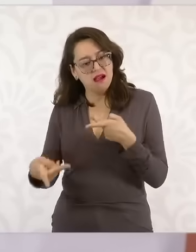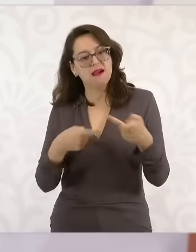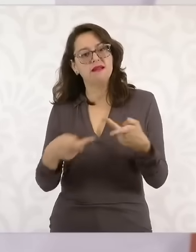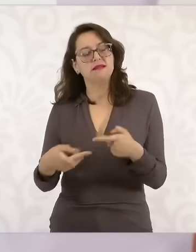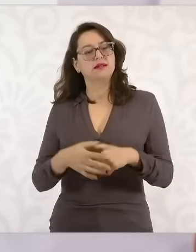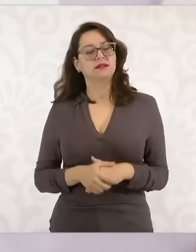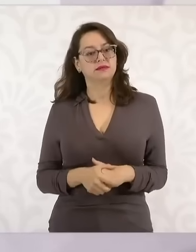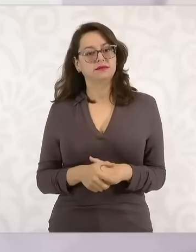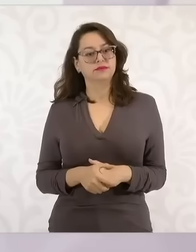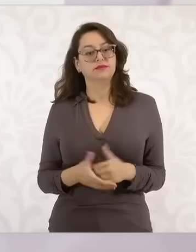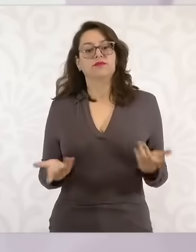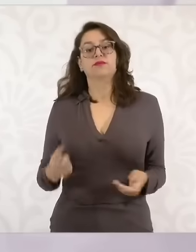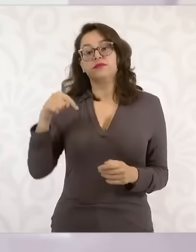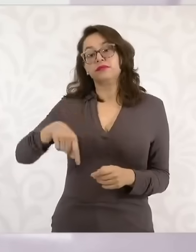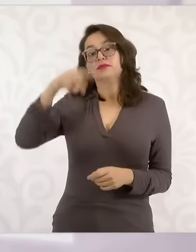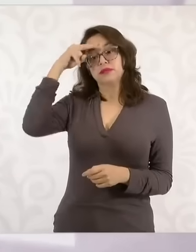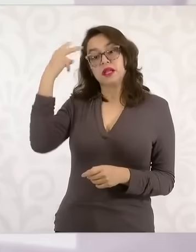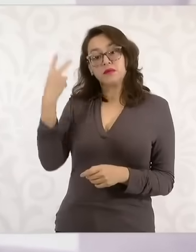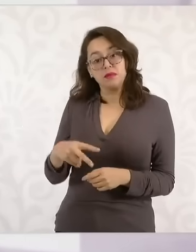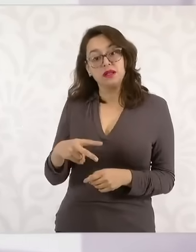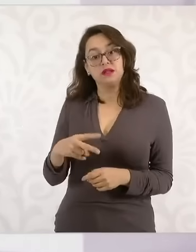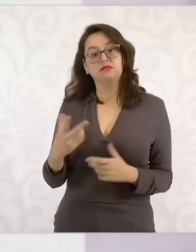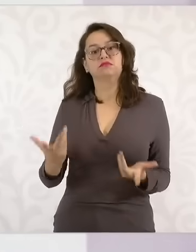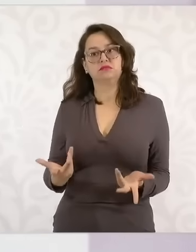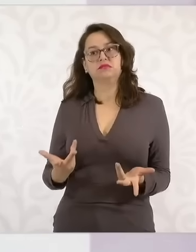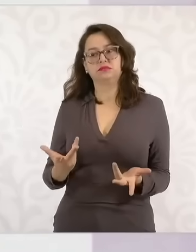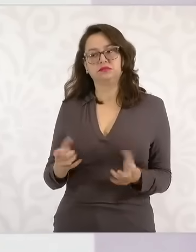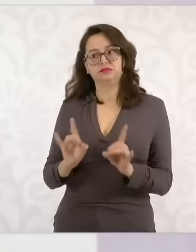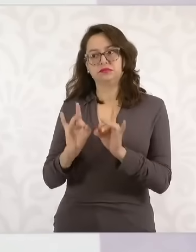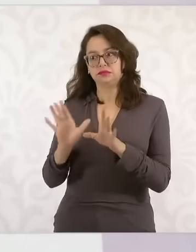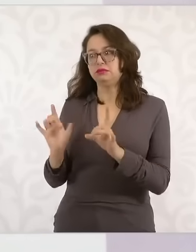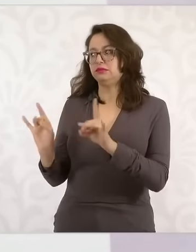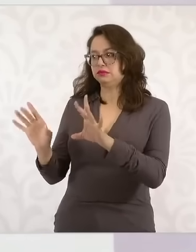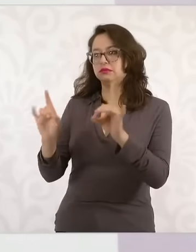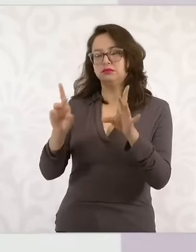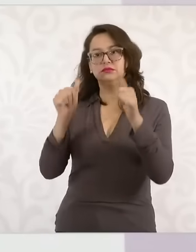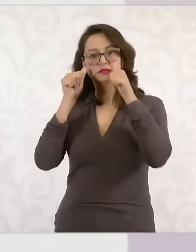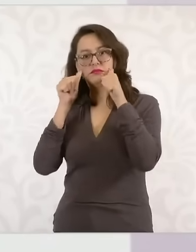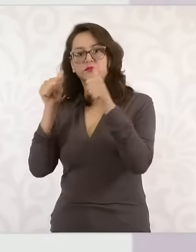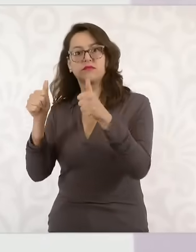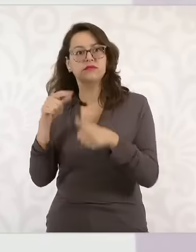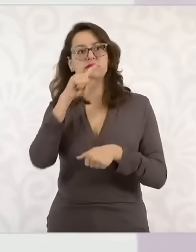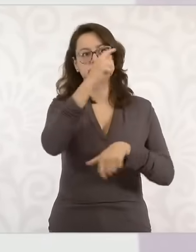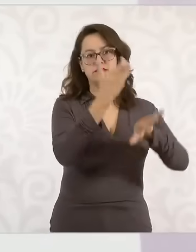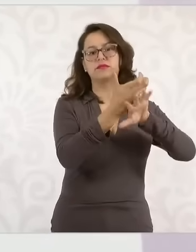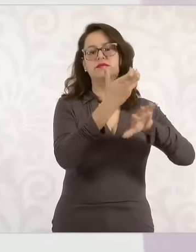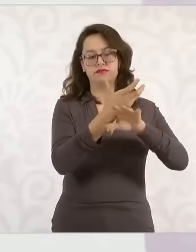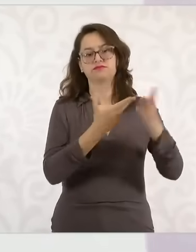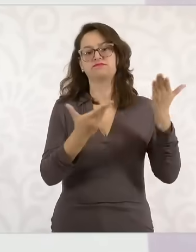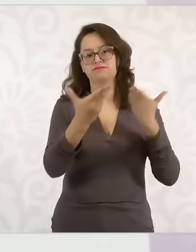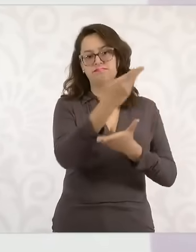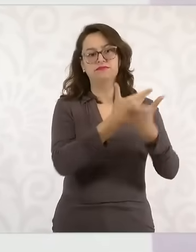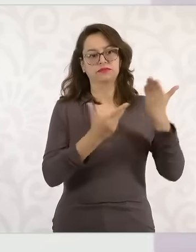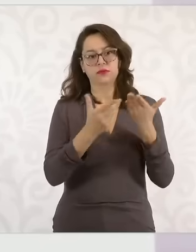el tema de la inseguridad en México y cooperar con Estados Unidos para evitar al máximo que